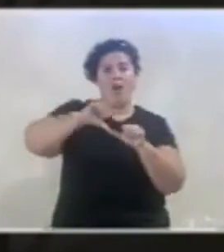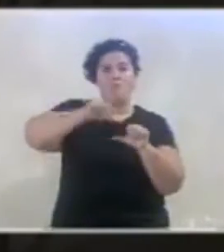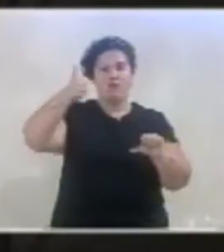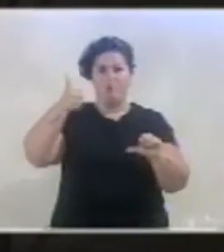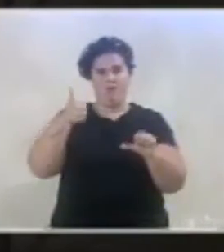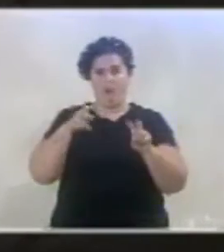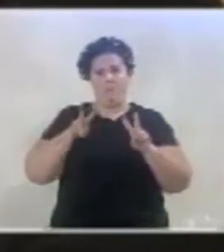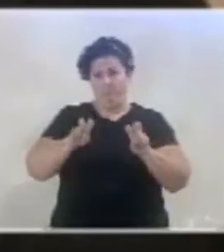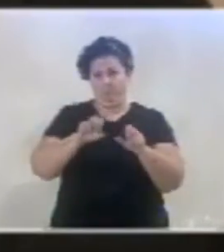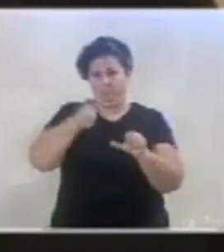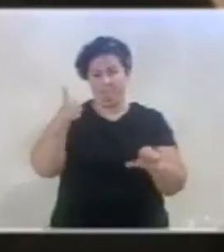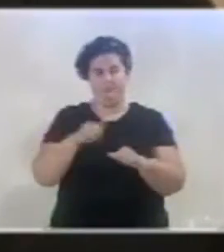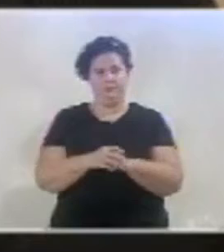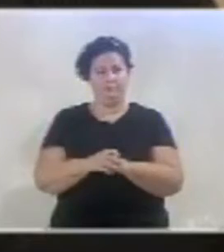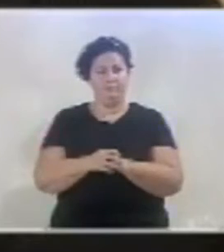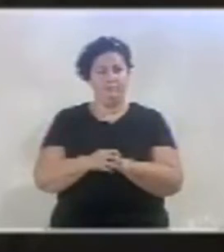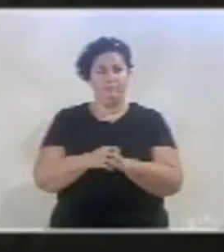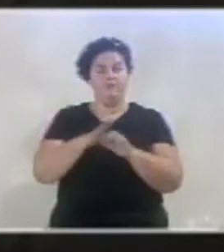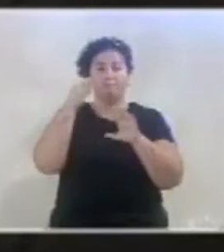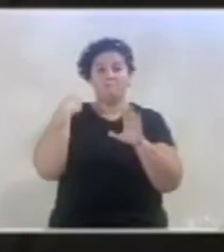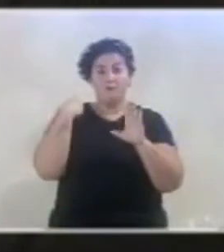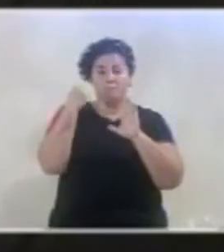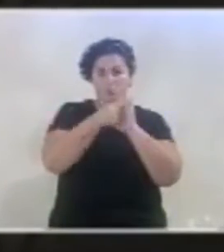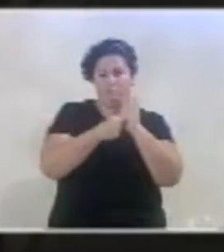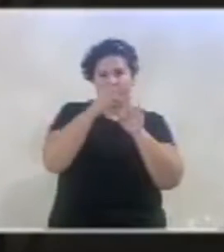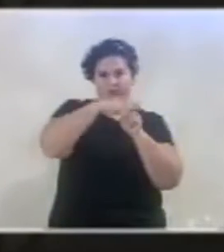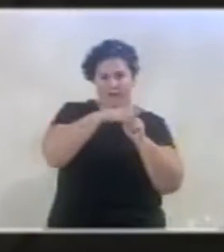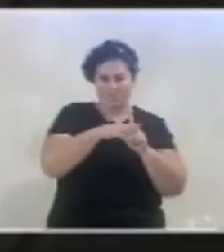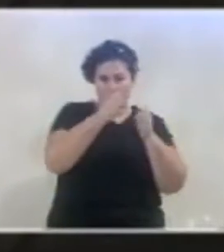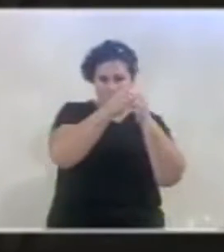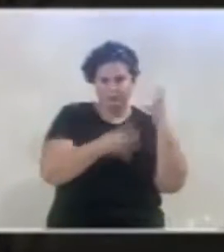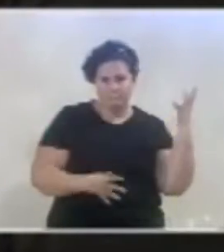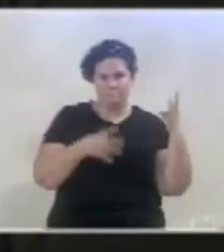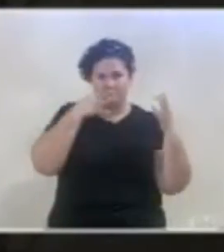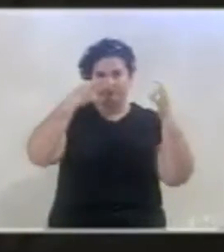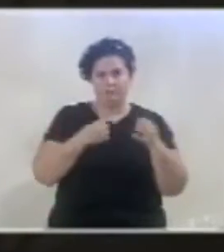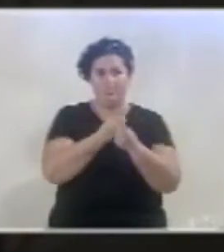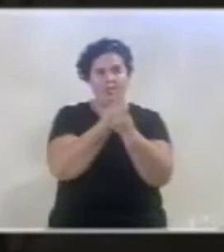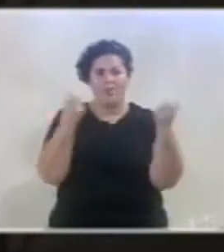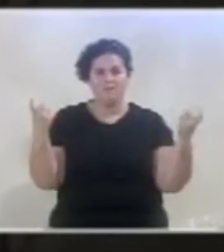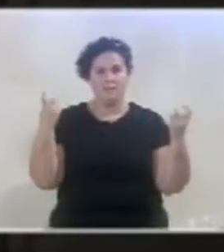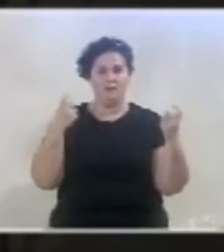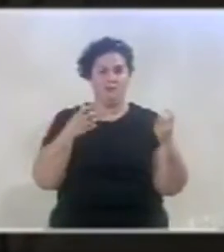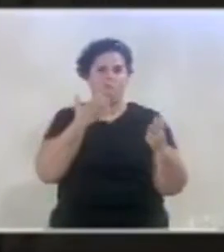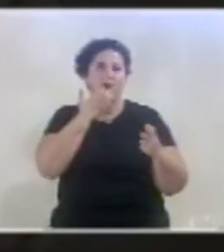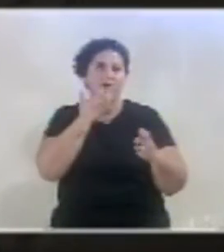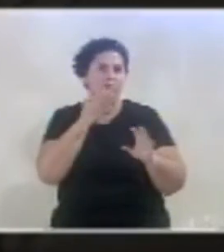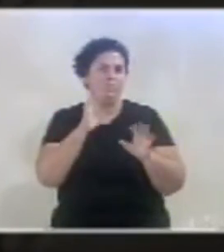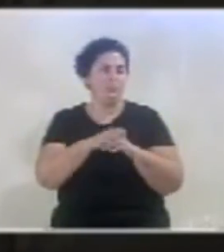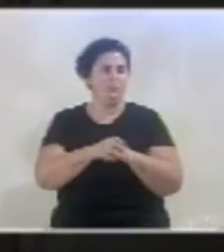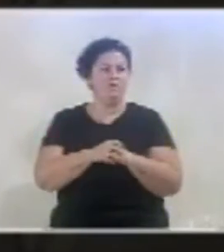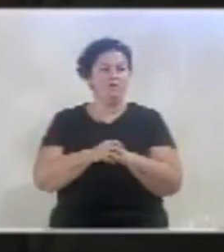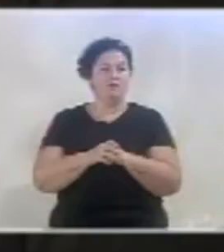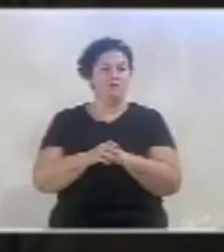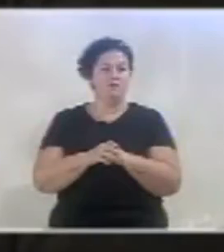en primera instancia, siendo algunas de estas partidas tan necesarias para la ciudadanía como imprescindibles para